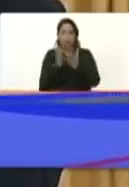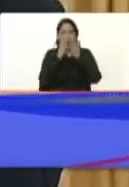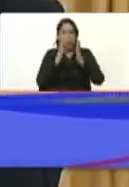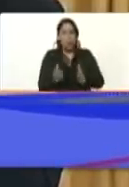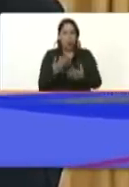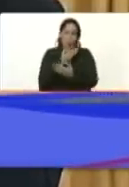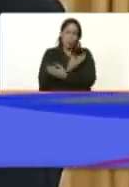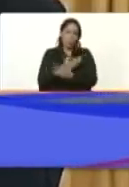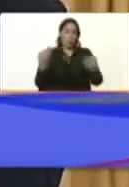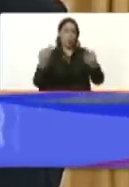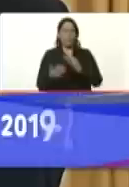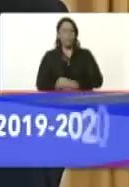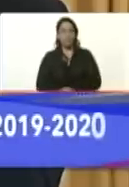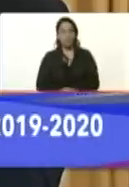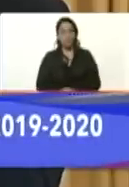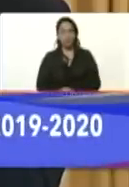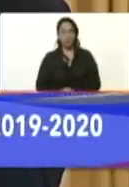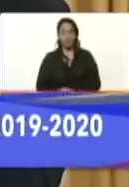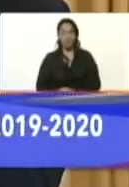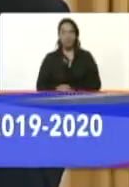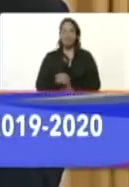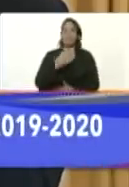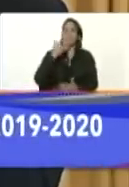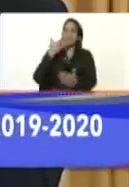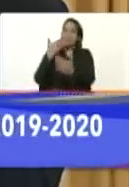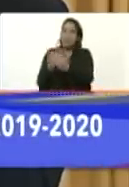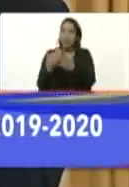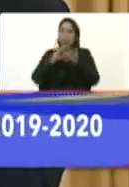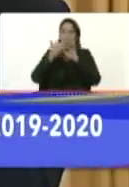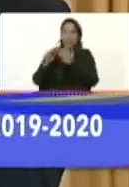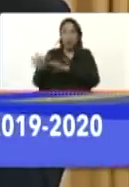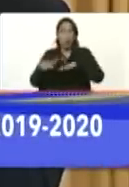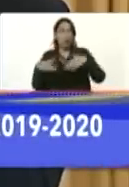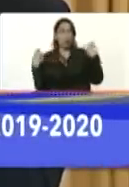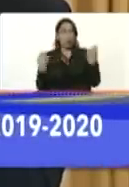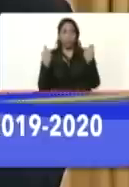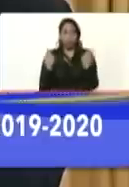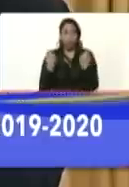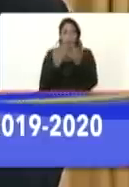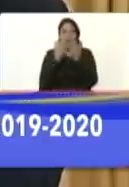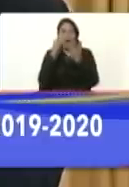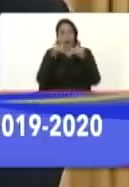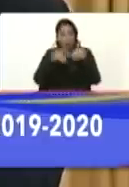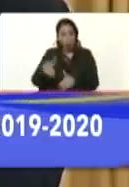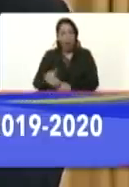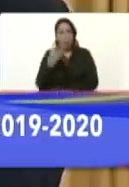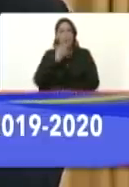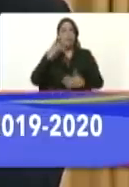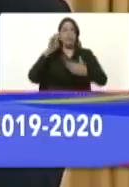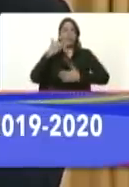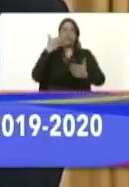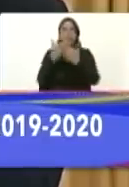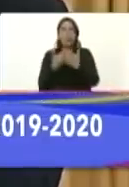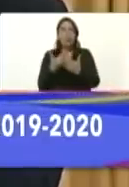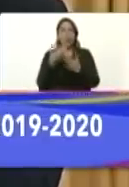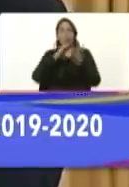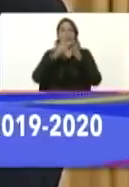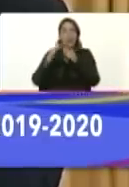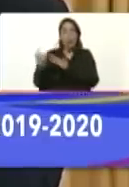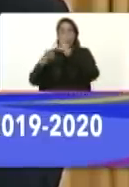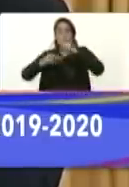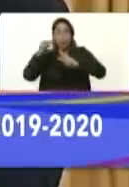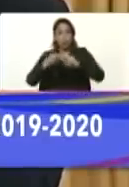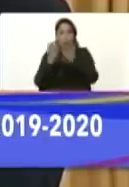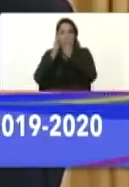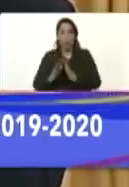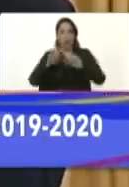extraordinaria que además era una demanda de la comunidad cuando hicimos la campaña electoral uno de los compromisos que nos pidió la comunidad fue la construcción de